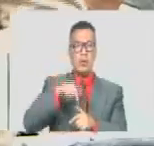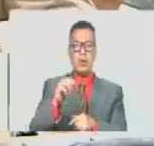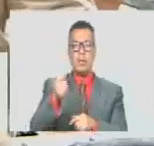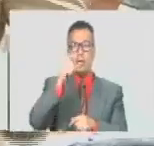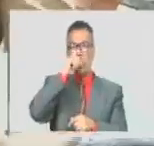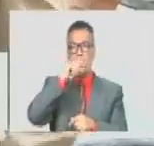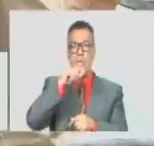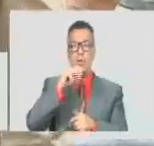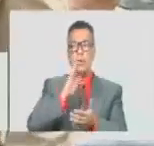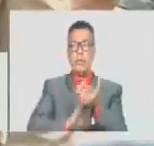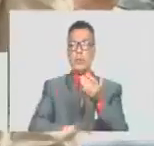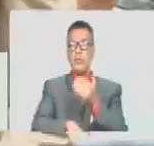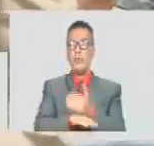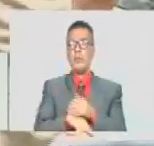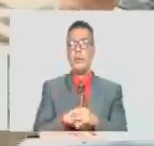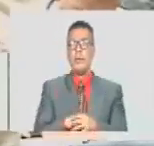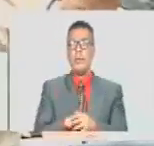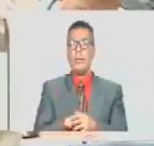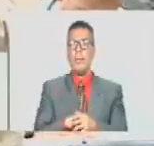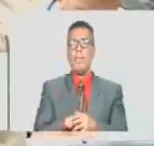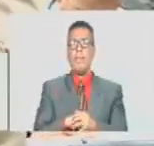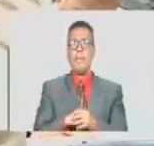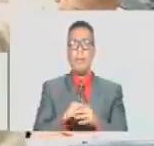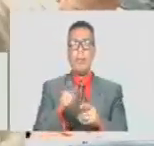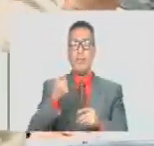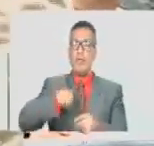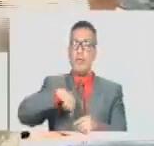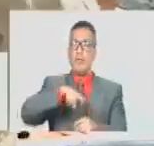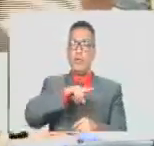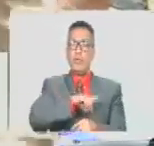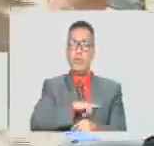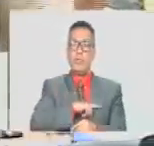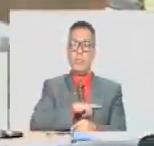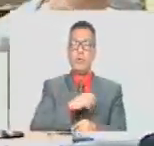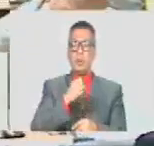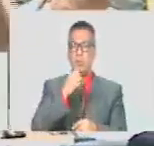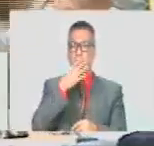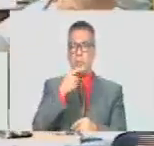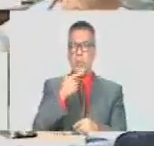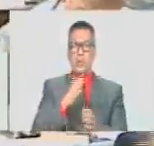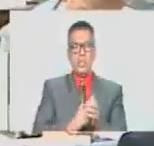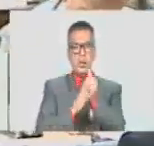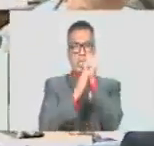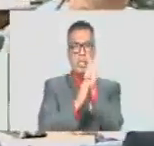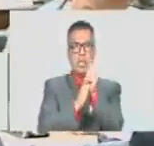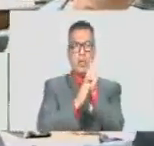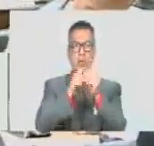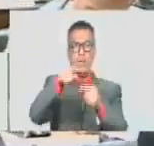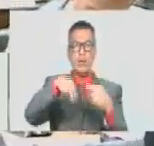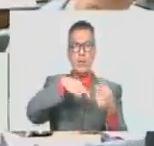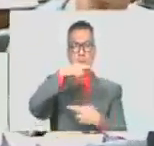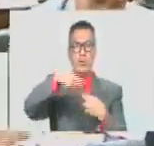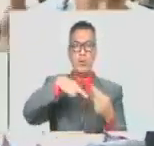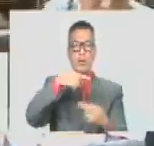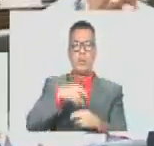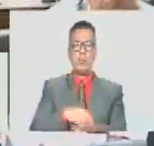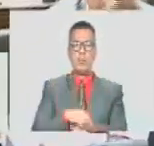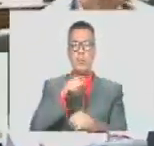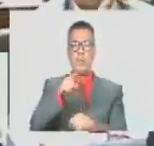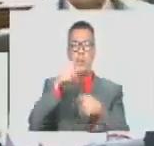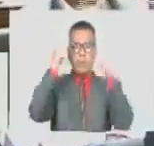años de su partida, sigue entre nosotros vivito y coleando y dirigiendo esta revolución.